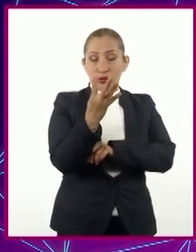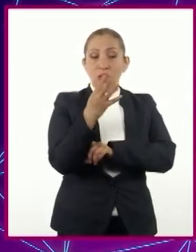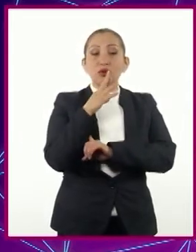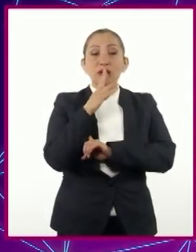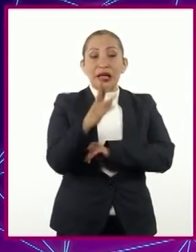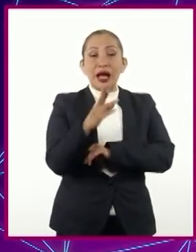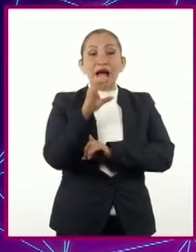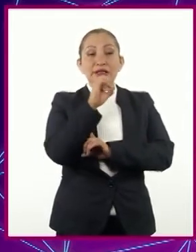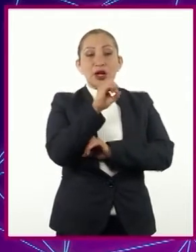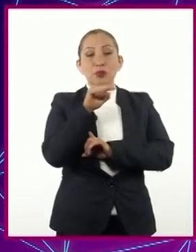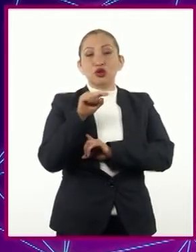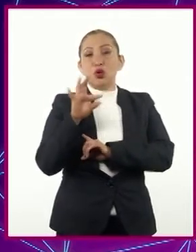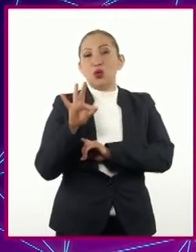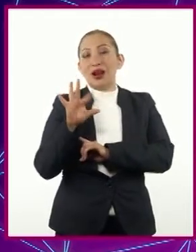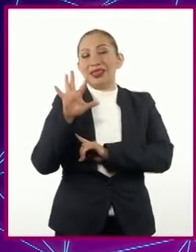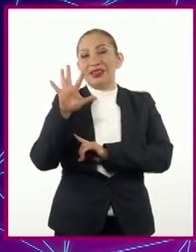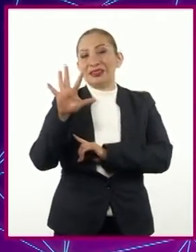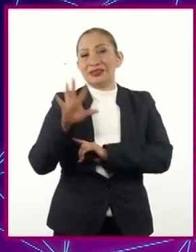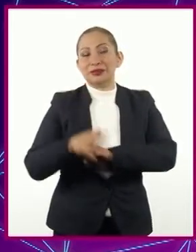es igual a